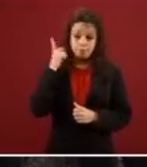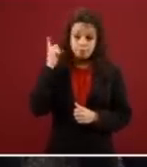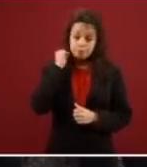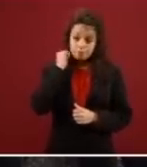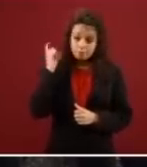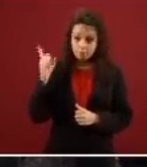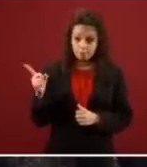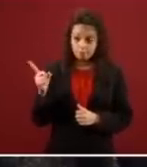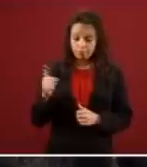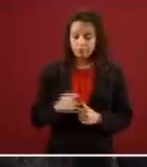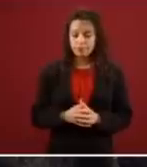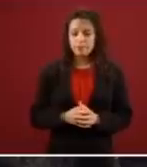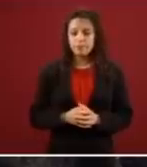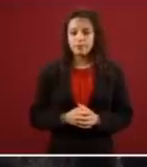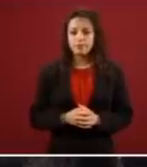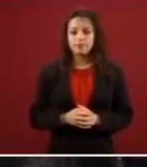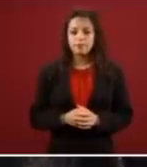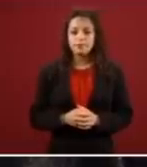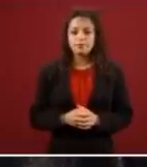si ellos